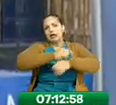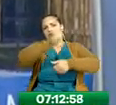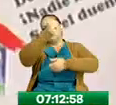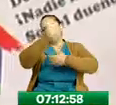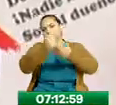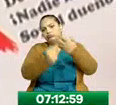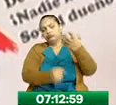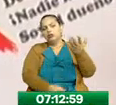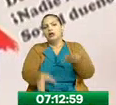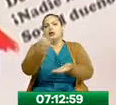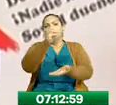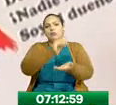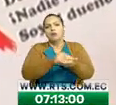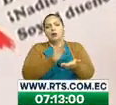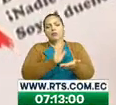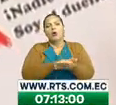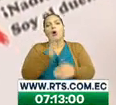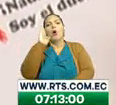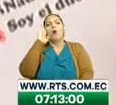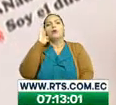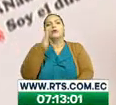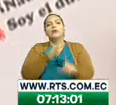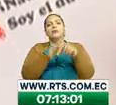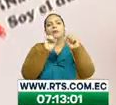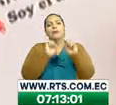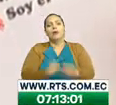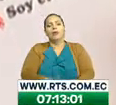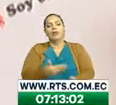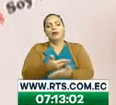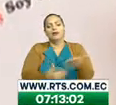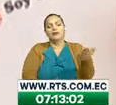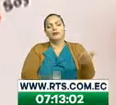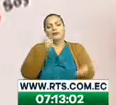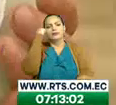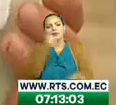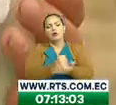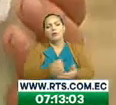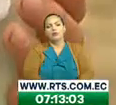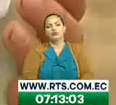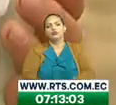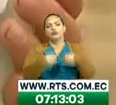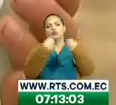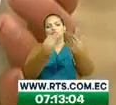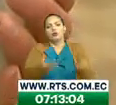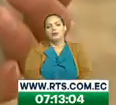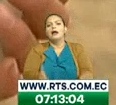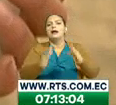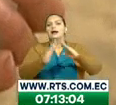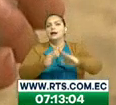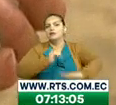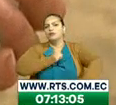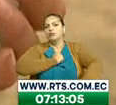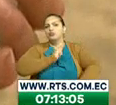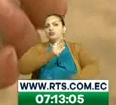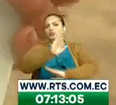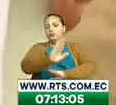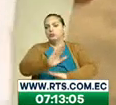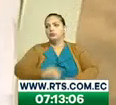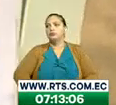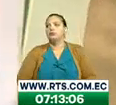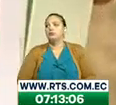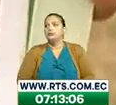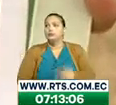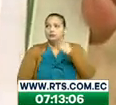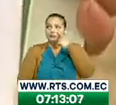que esa información fue compartida con el Ministerio de Desarrollo Urbano y Vivienda, pero que faltó una retroalimentación que